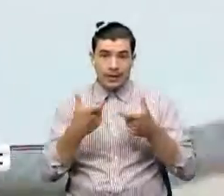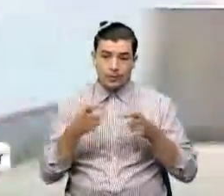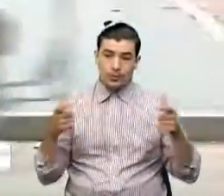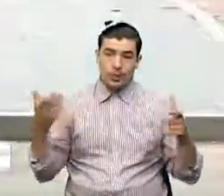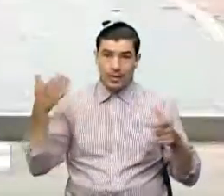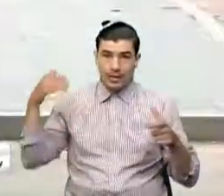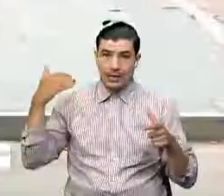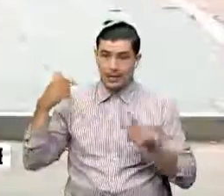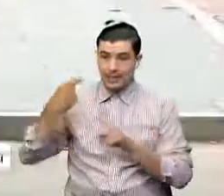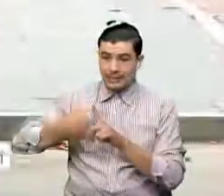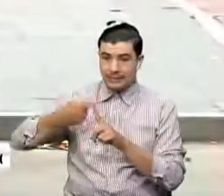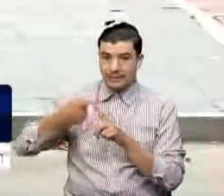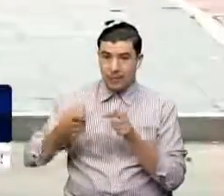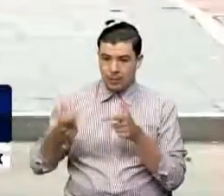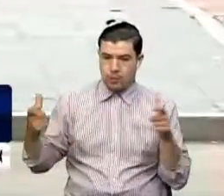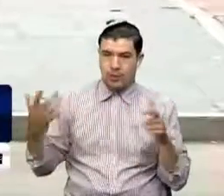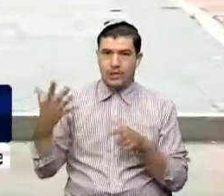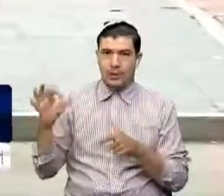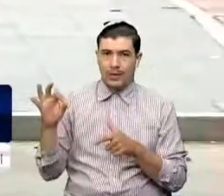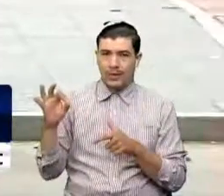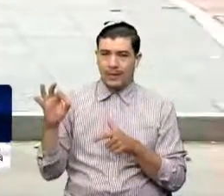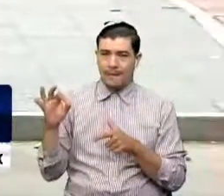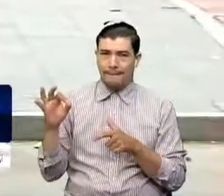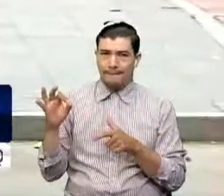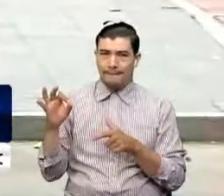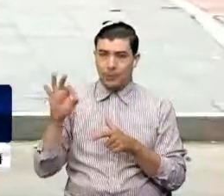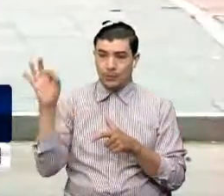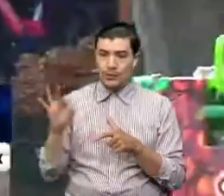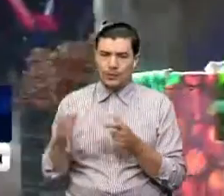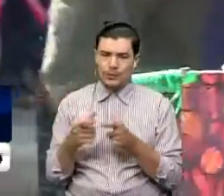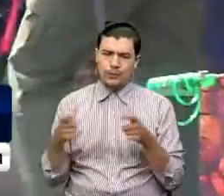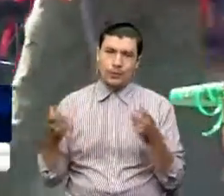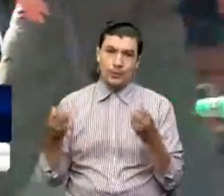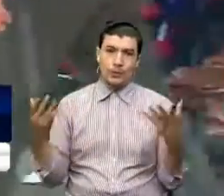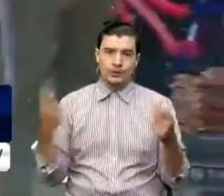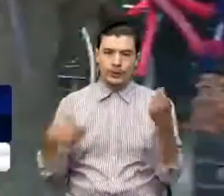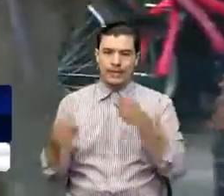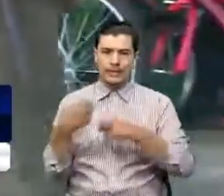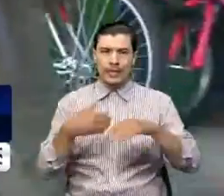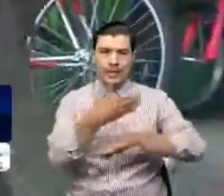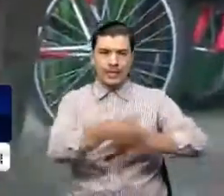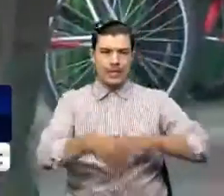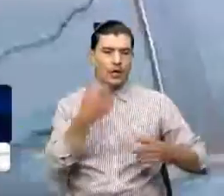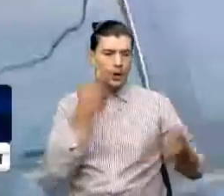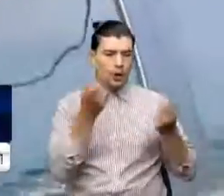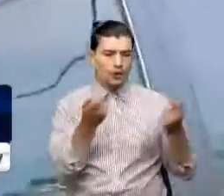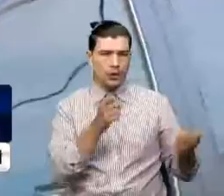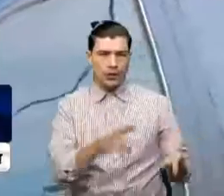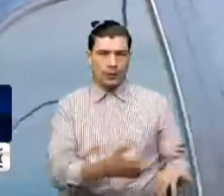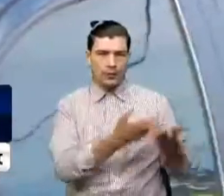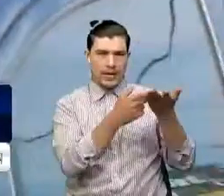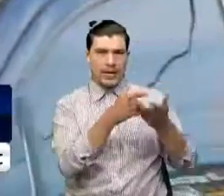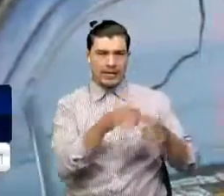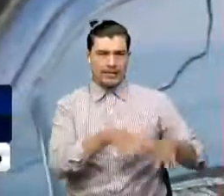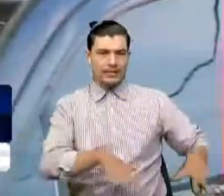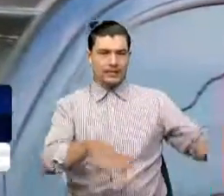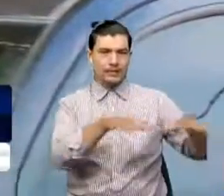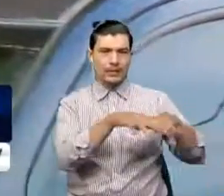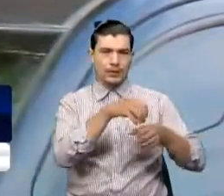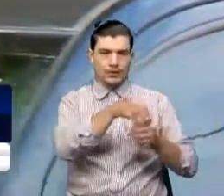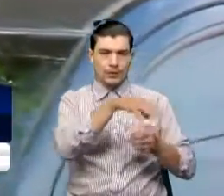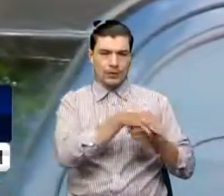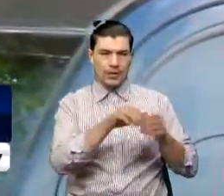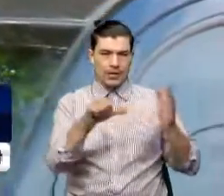meses donde la llegada masiva de venezolanos fluctúa los controles de recuperación de espacio público demandados en el artículo